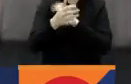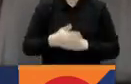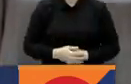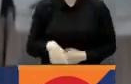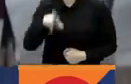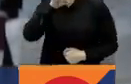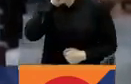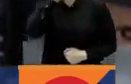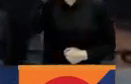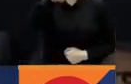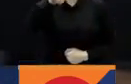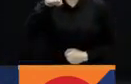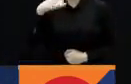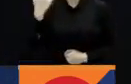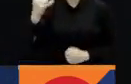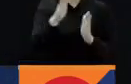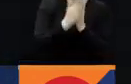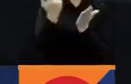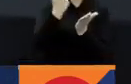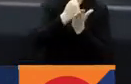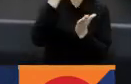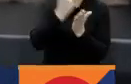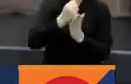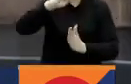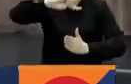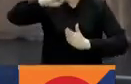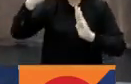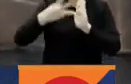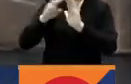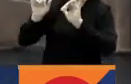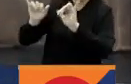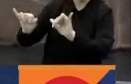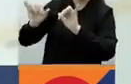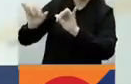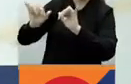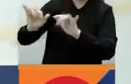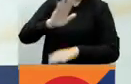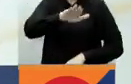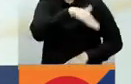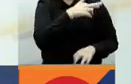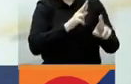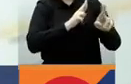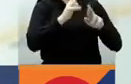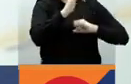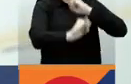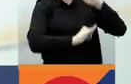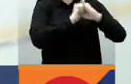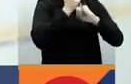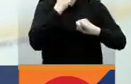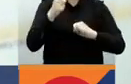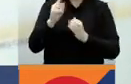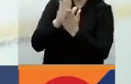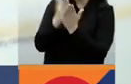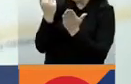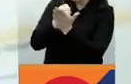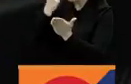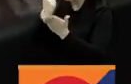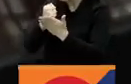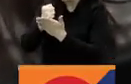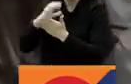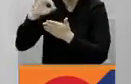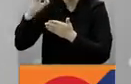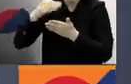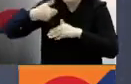3.000 pasaportes represados. El Ministerio de Relaciones Exteriores advirtió que estos documentos serán devueltos a la Cancillería.